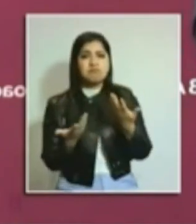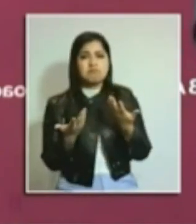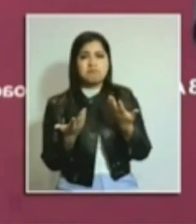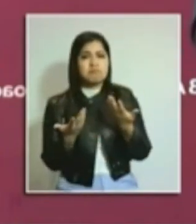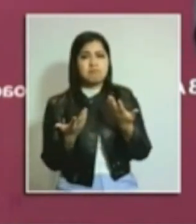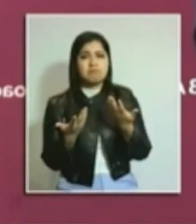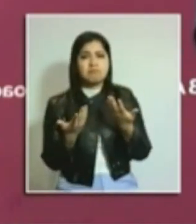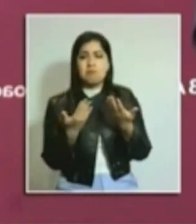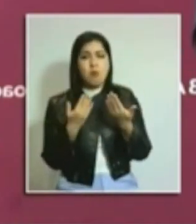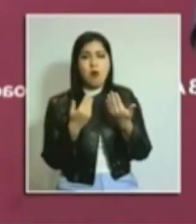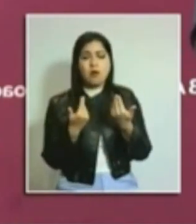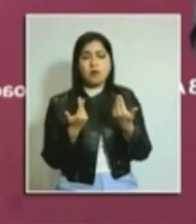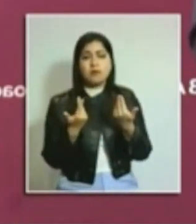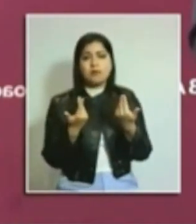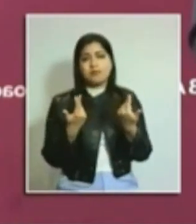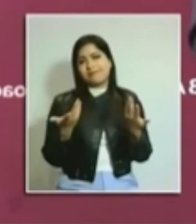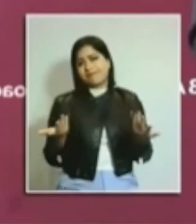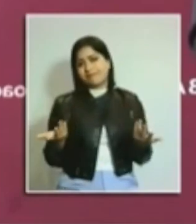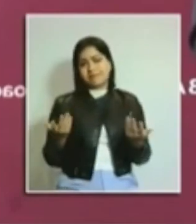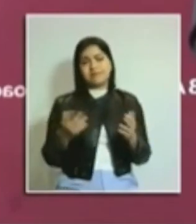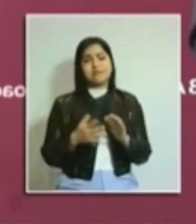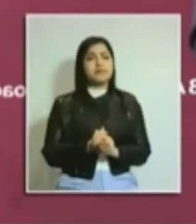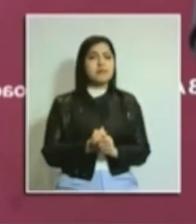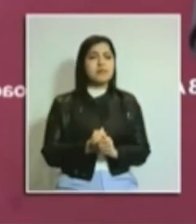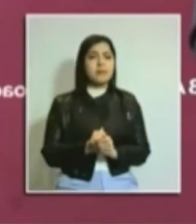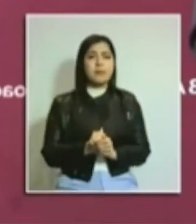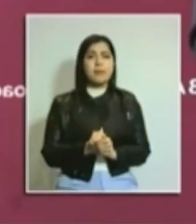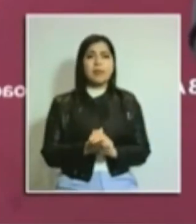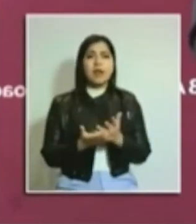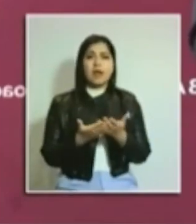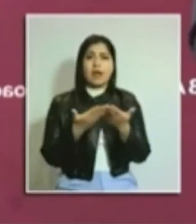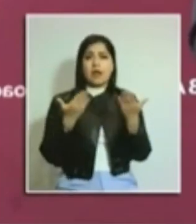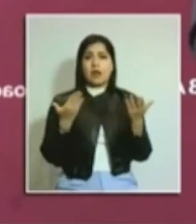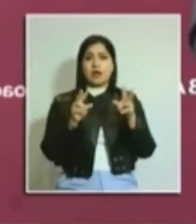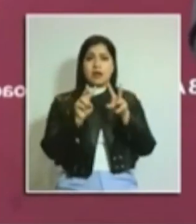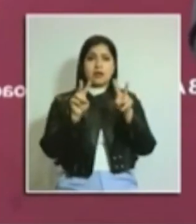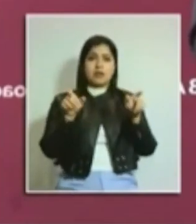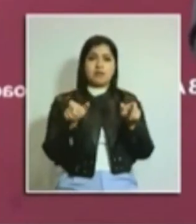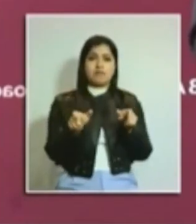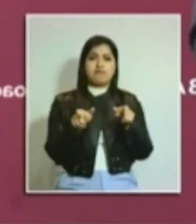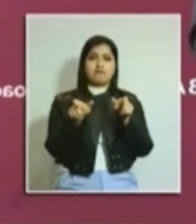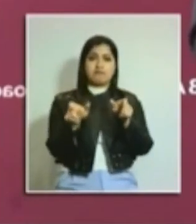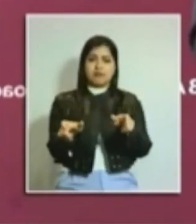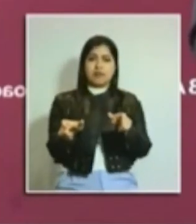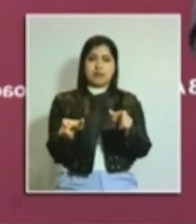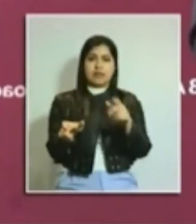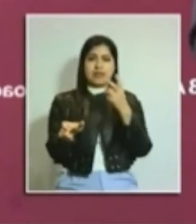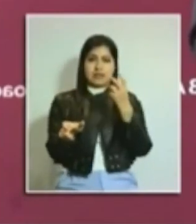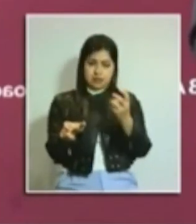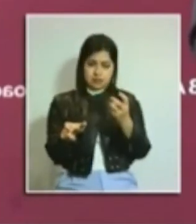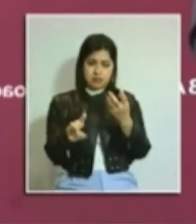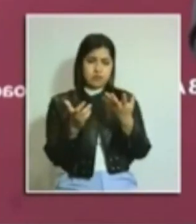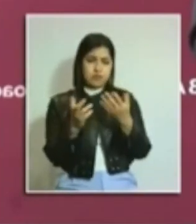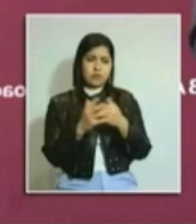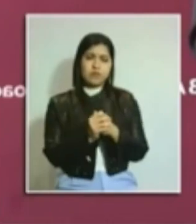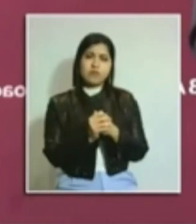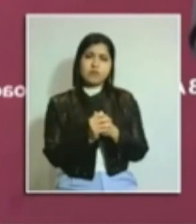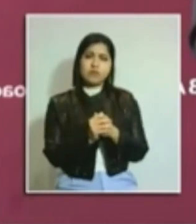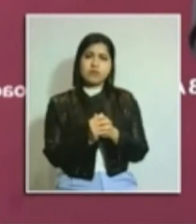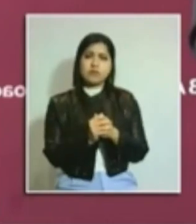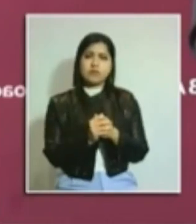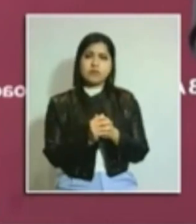Mirando lo que vamos de la seguridad, pues yo creo que no habíamos tenido